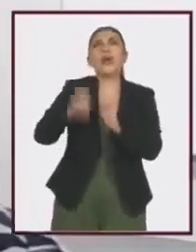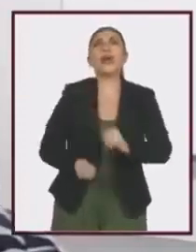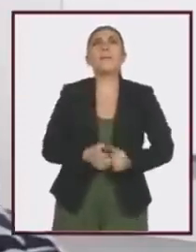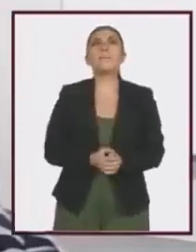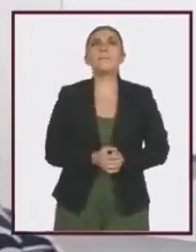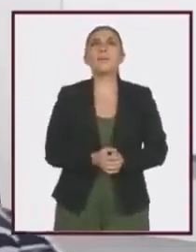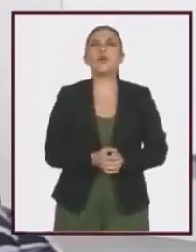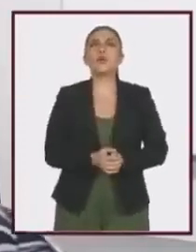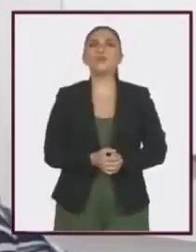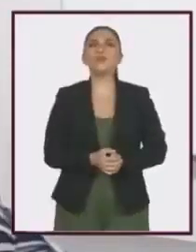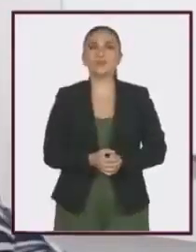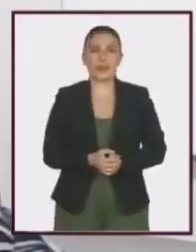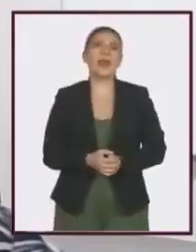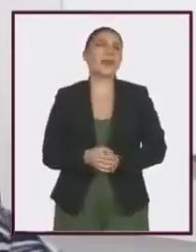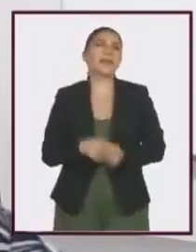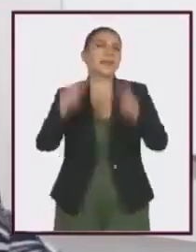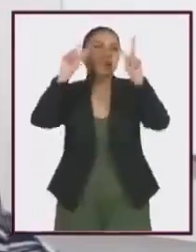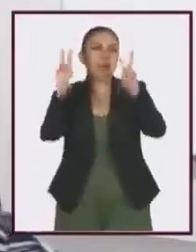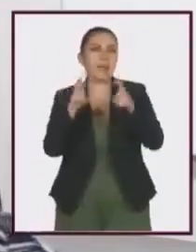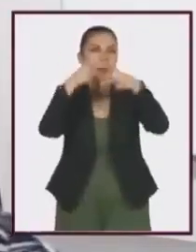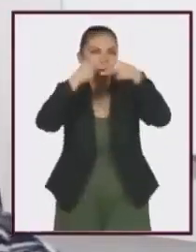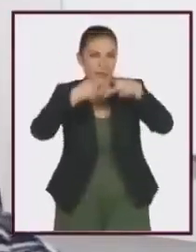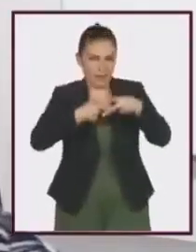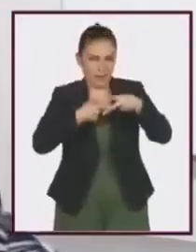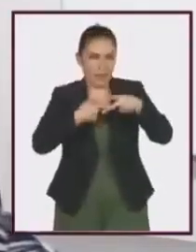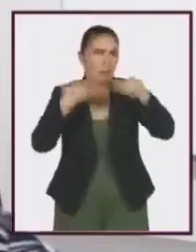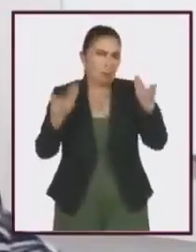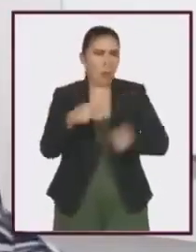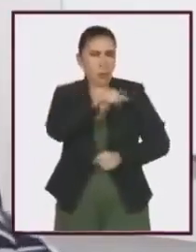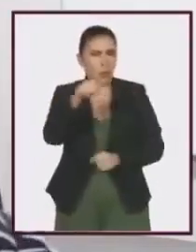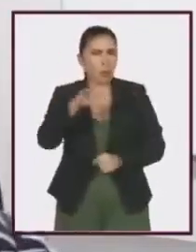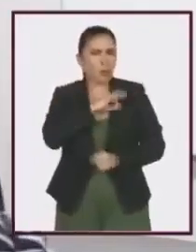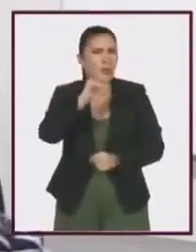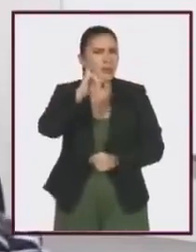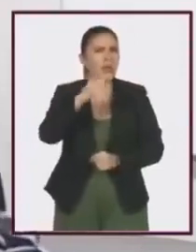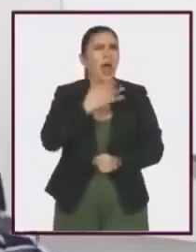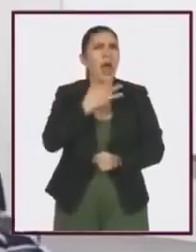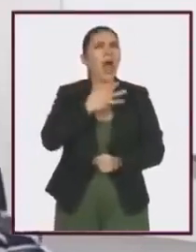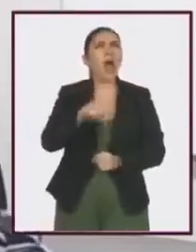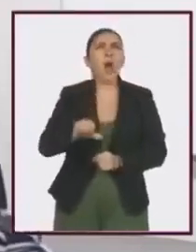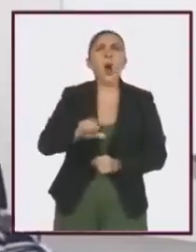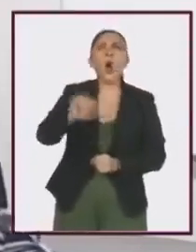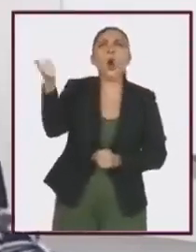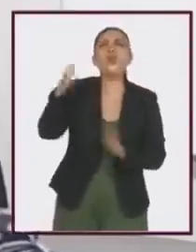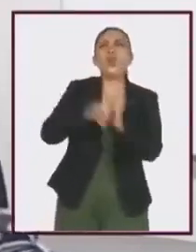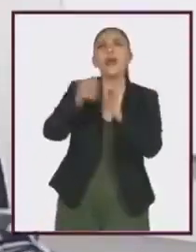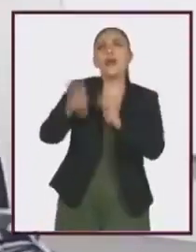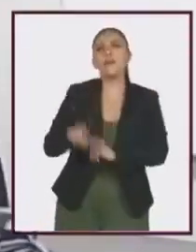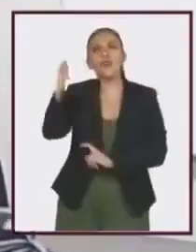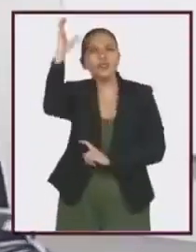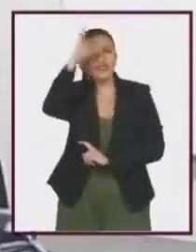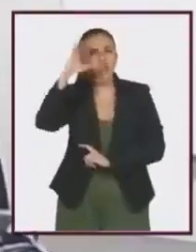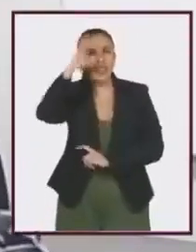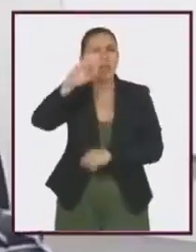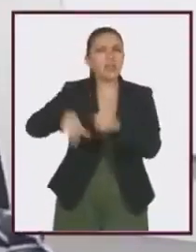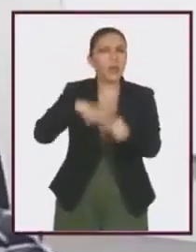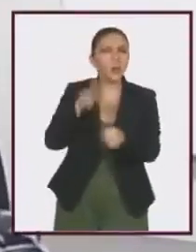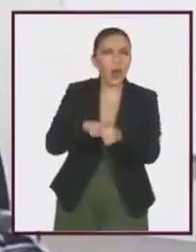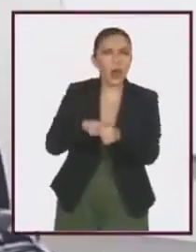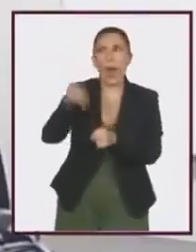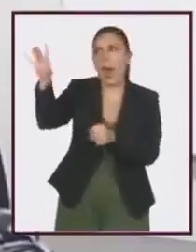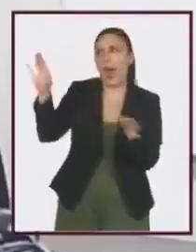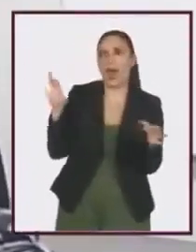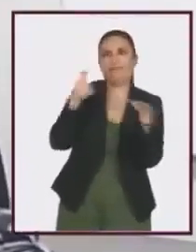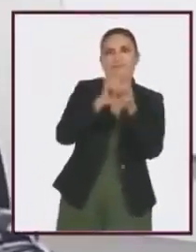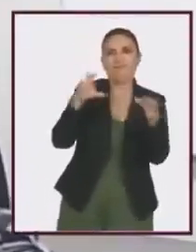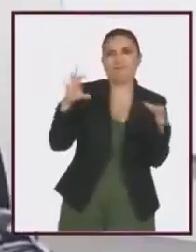de matemáticos, a lo mejor lo pueden articular con ciertos contenidos de las ciencias naturales